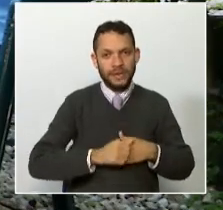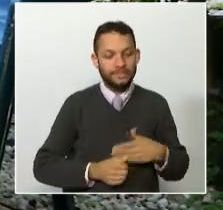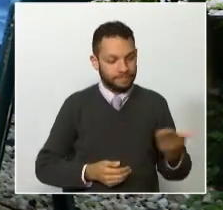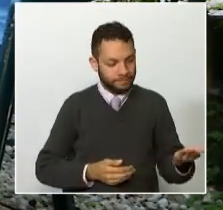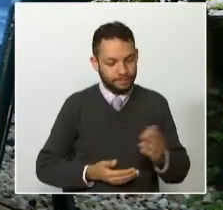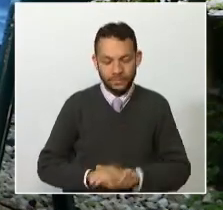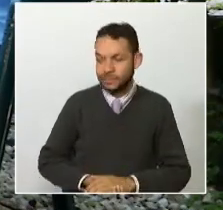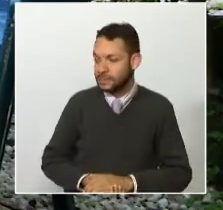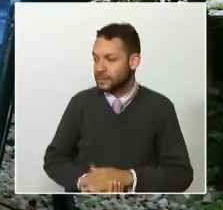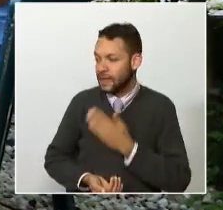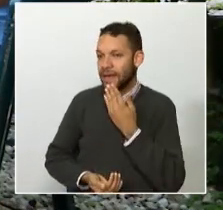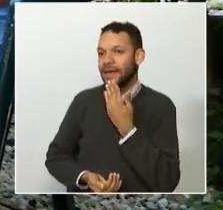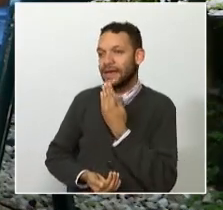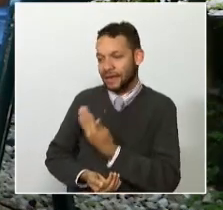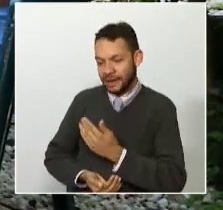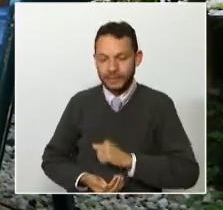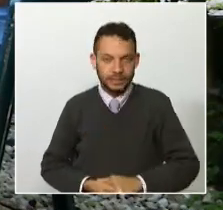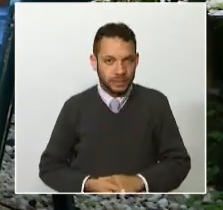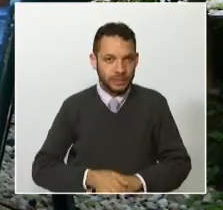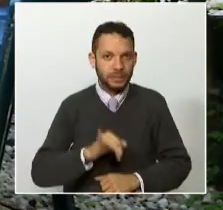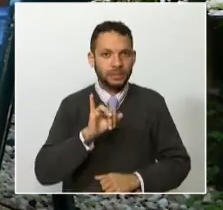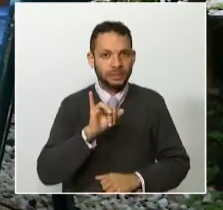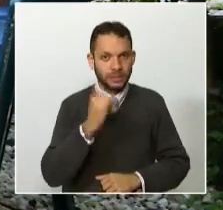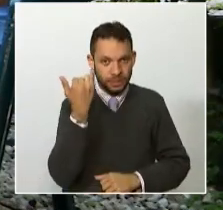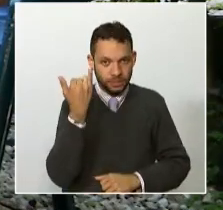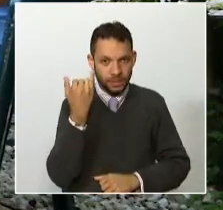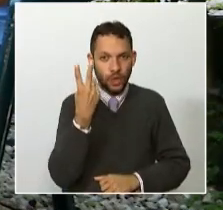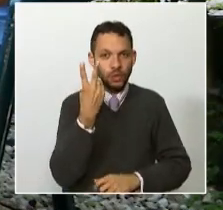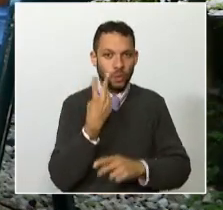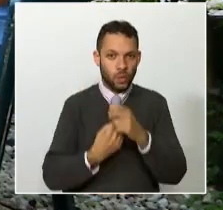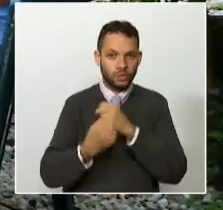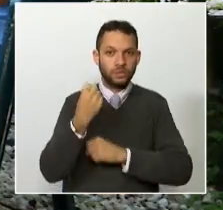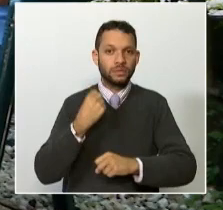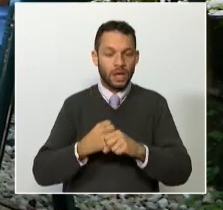Gracias. Hace por ahí 2